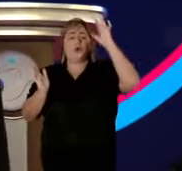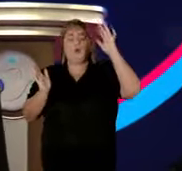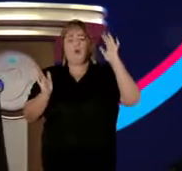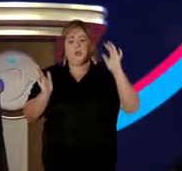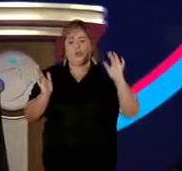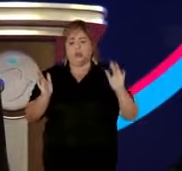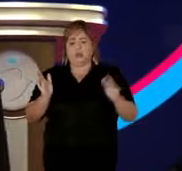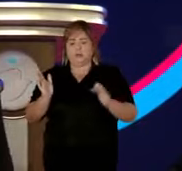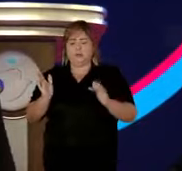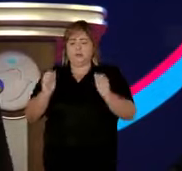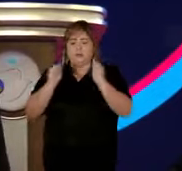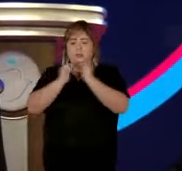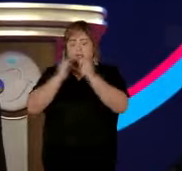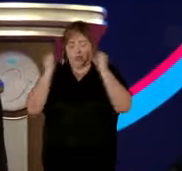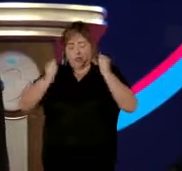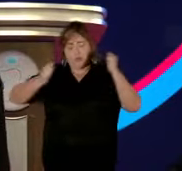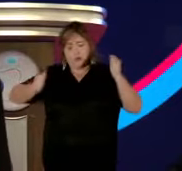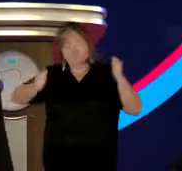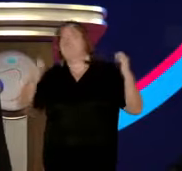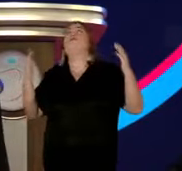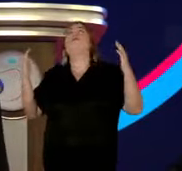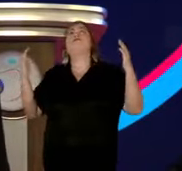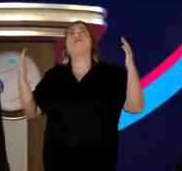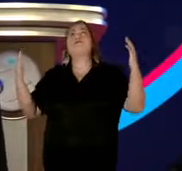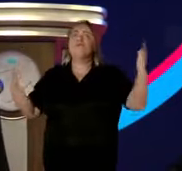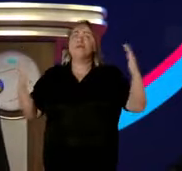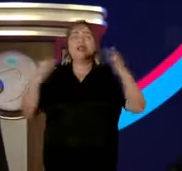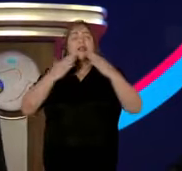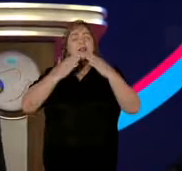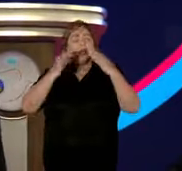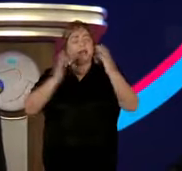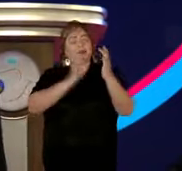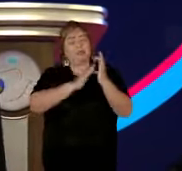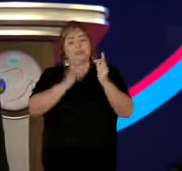Aleluya, aleluya. Gracias, Jesús, por tu amor.